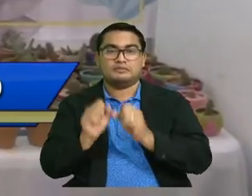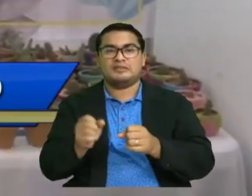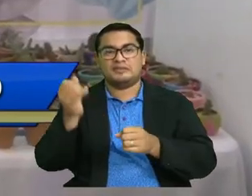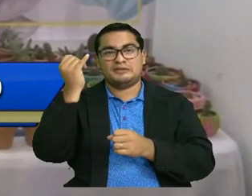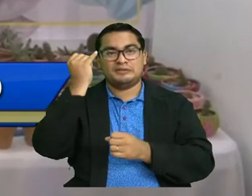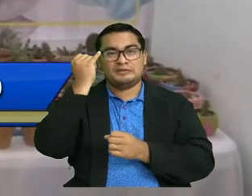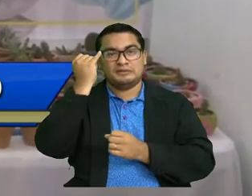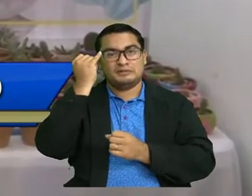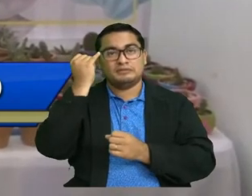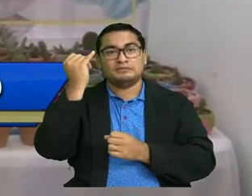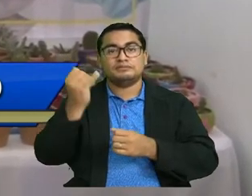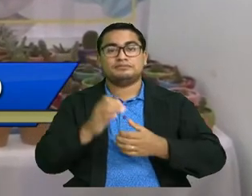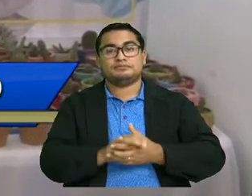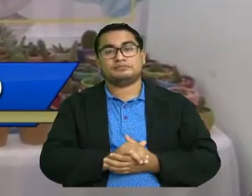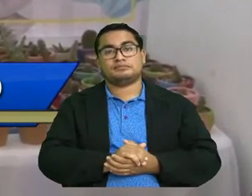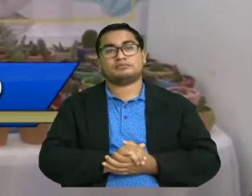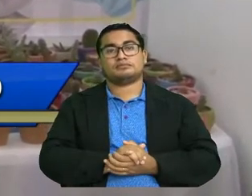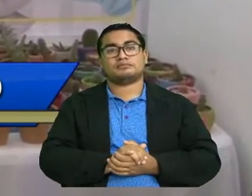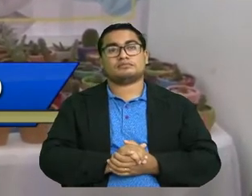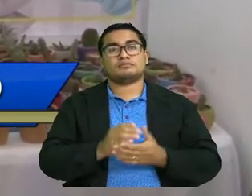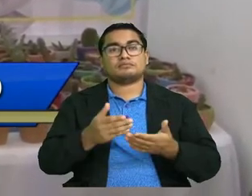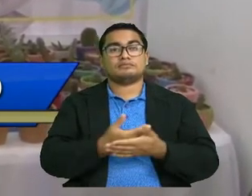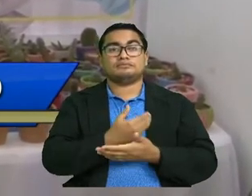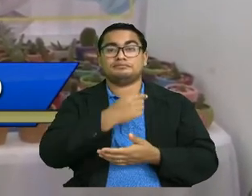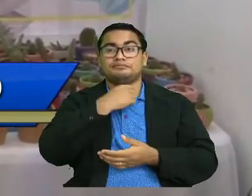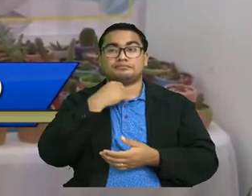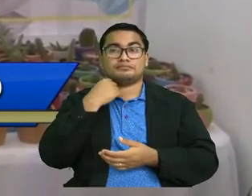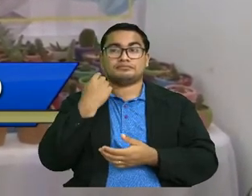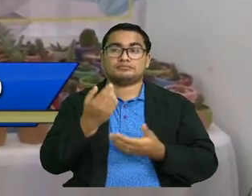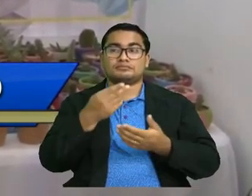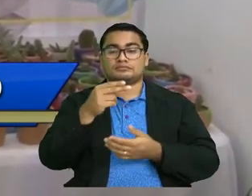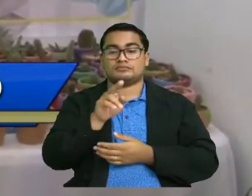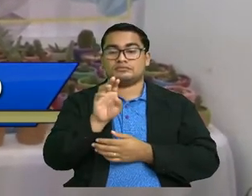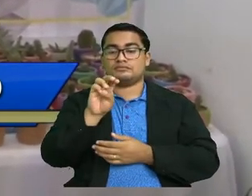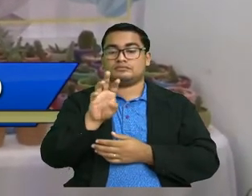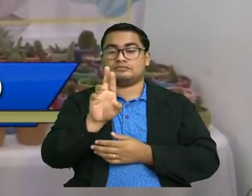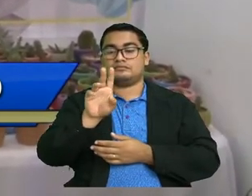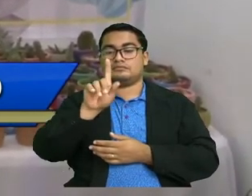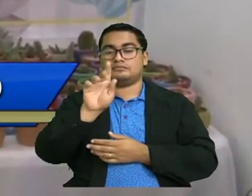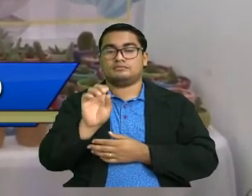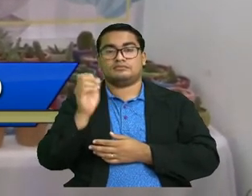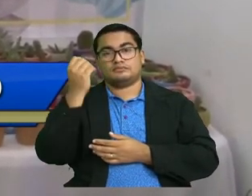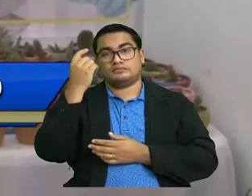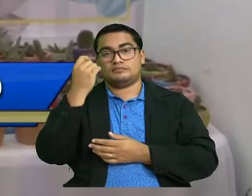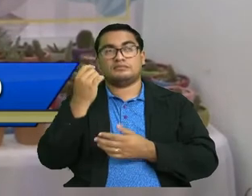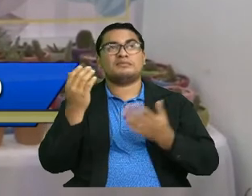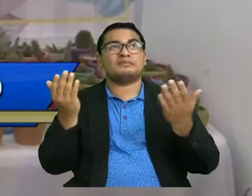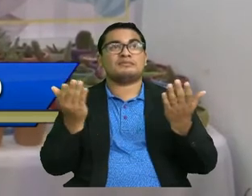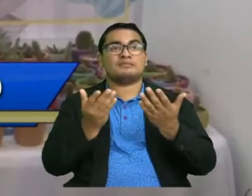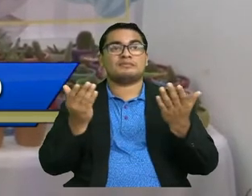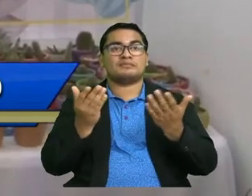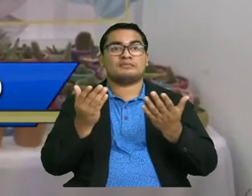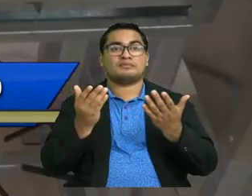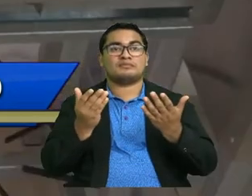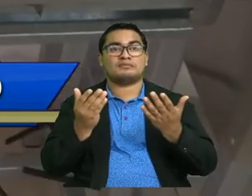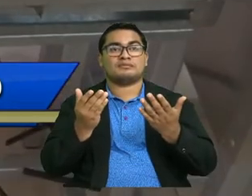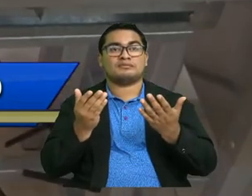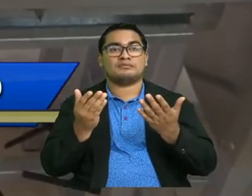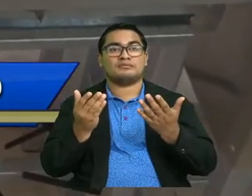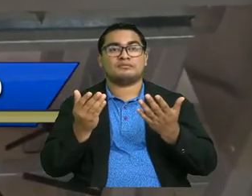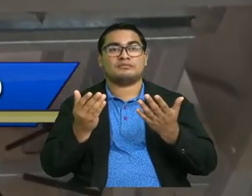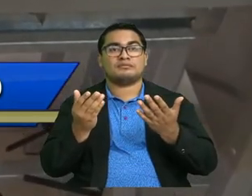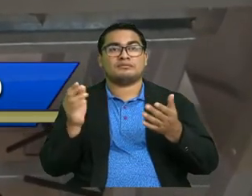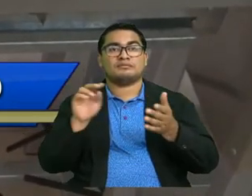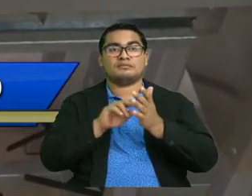o reinventarse. Exactamente. A partir de las nuevas realidades. Compañero Humberto, entender un poquito esa realidad de esta vinculación y